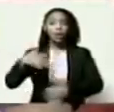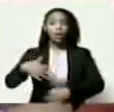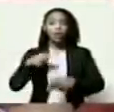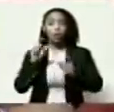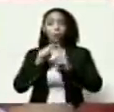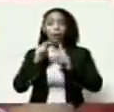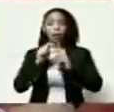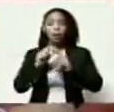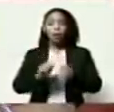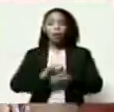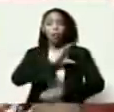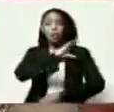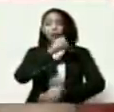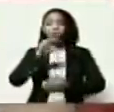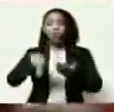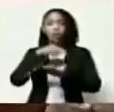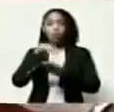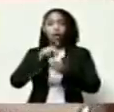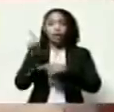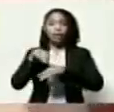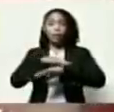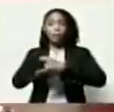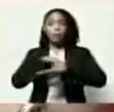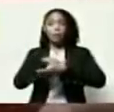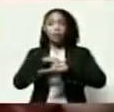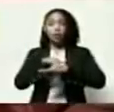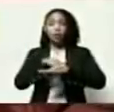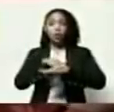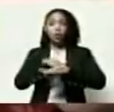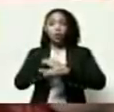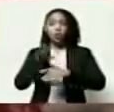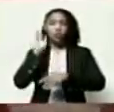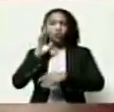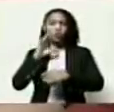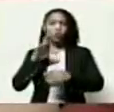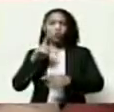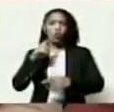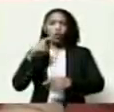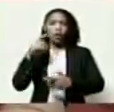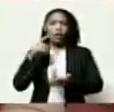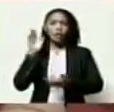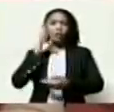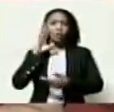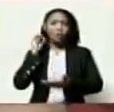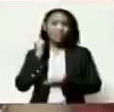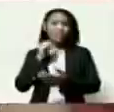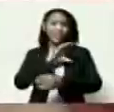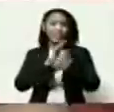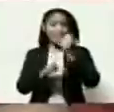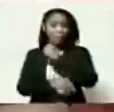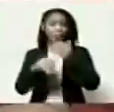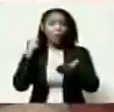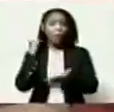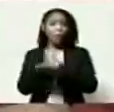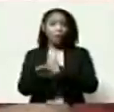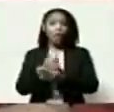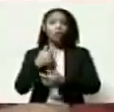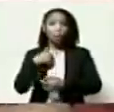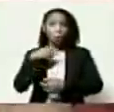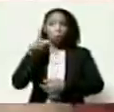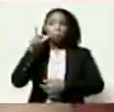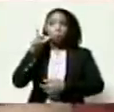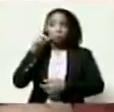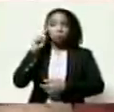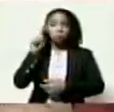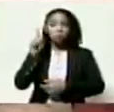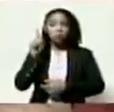nacional. Ese ministerio, la burocracia nos va a matar. Y nosotros escuchándolo,